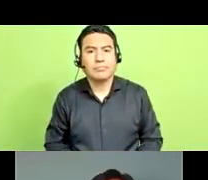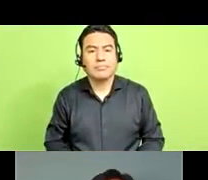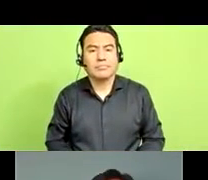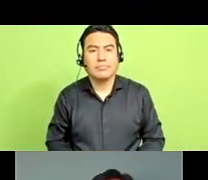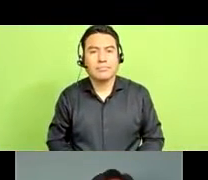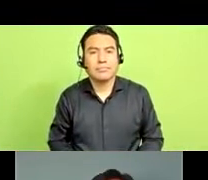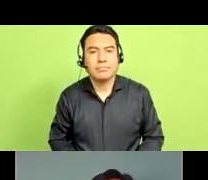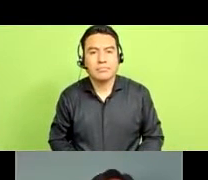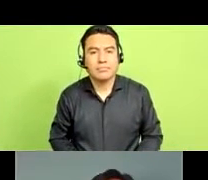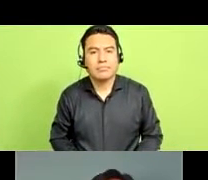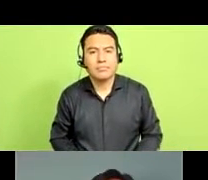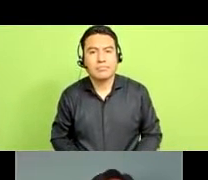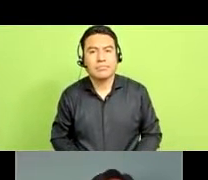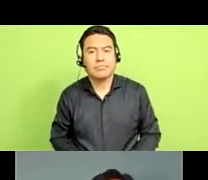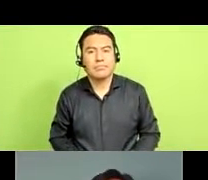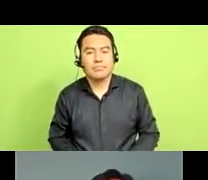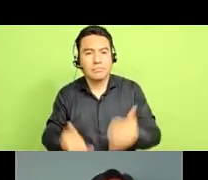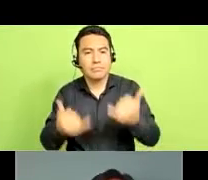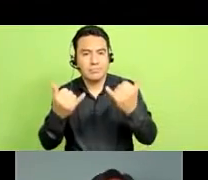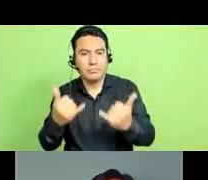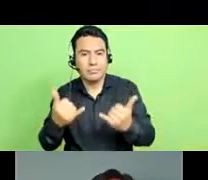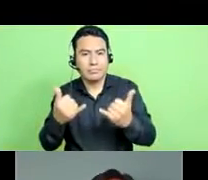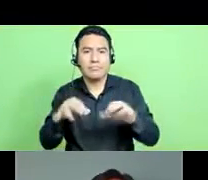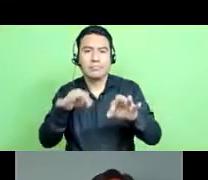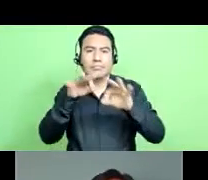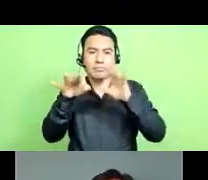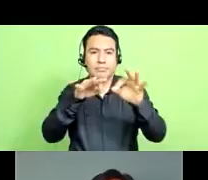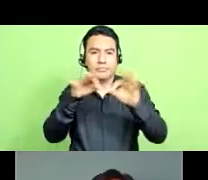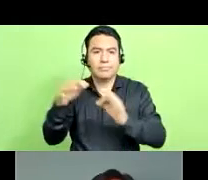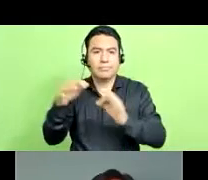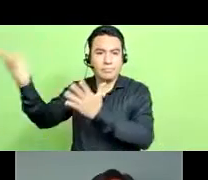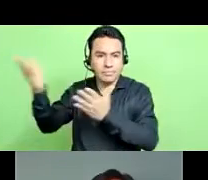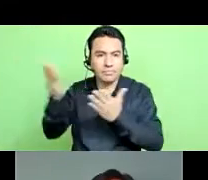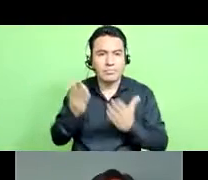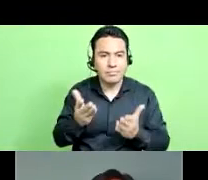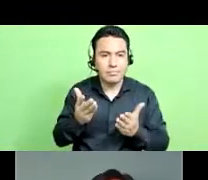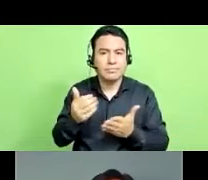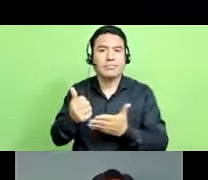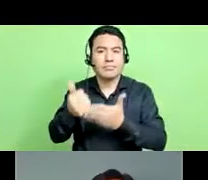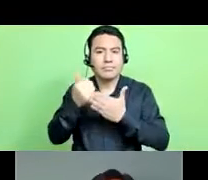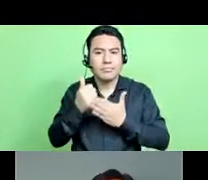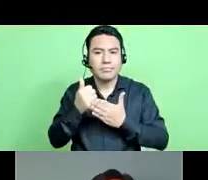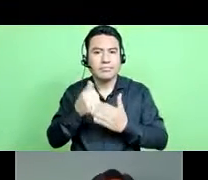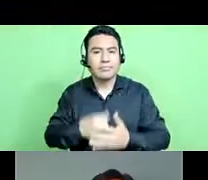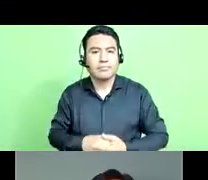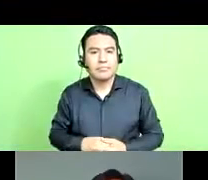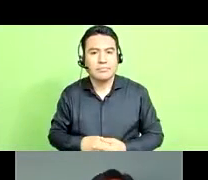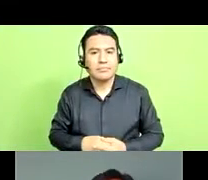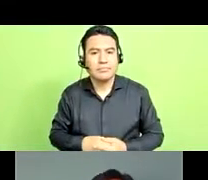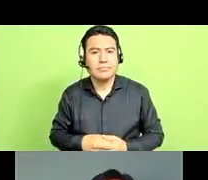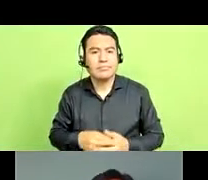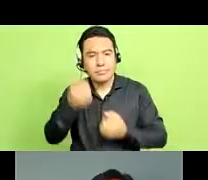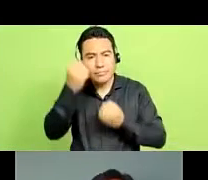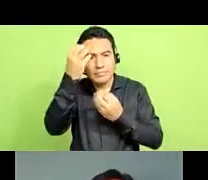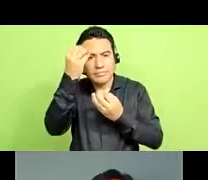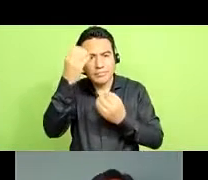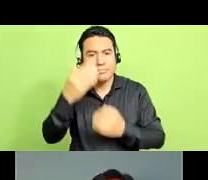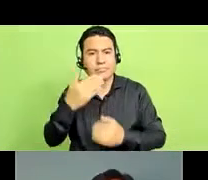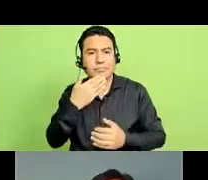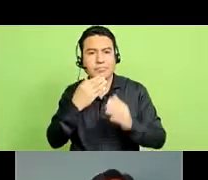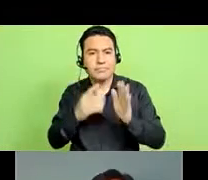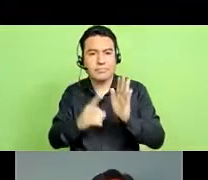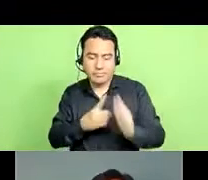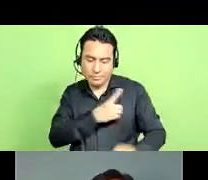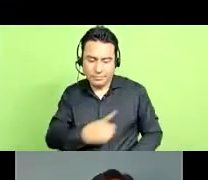a continuación tendremos las palabras de bienvenida y apertura en la sesión informativa de la directora general de la dirección